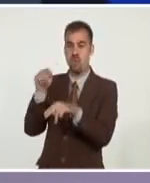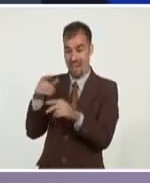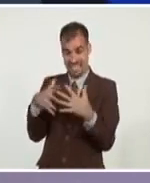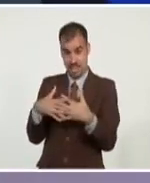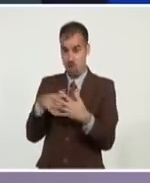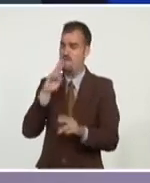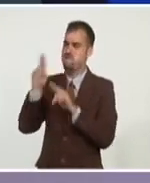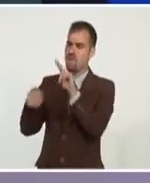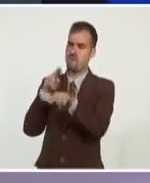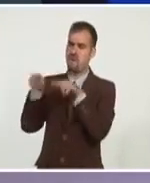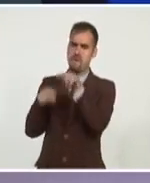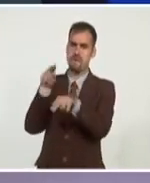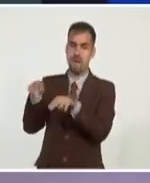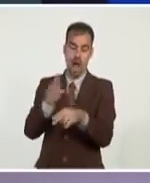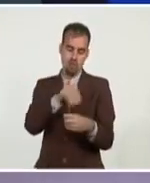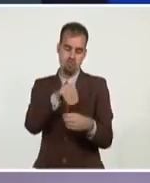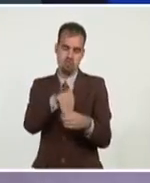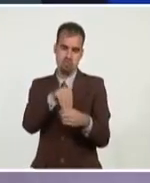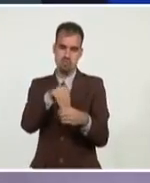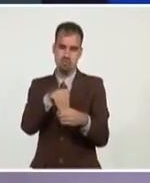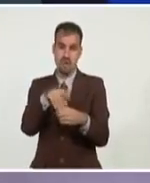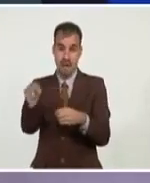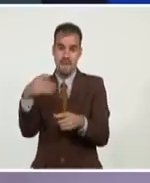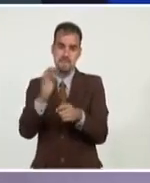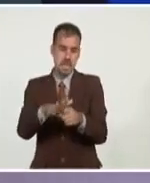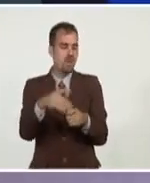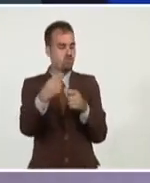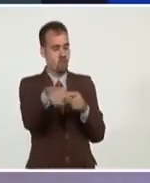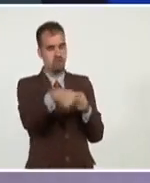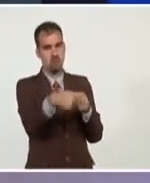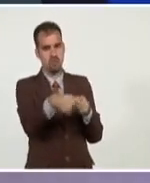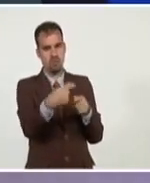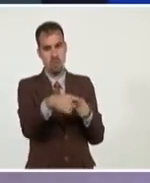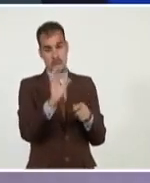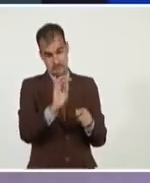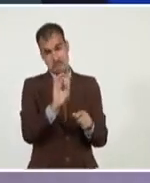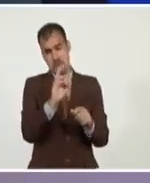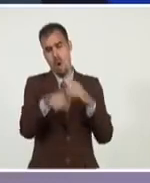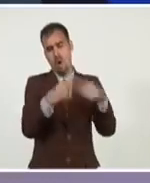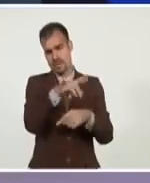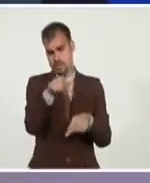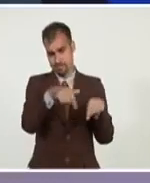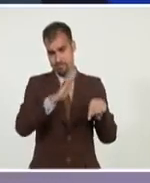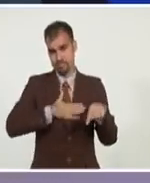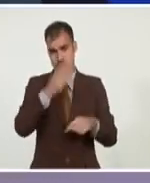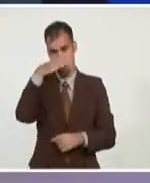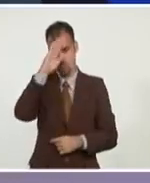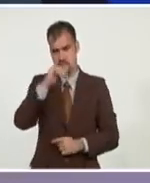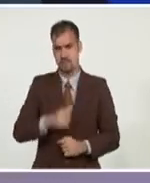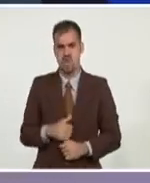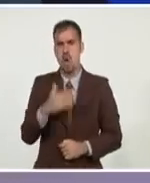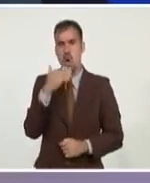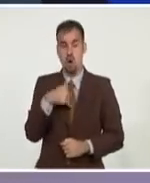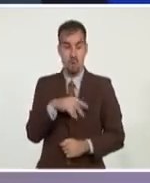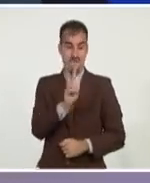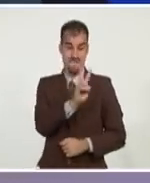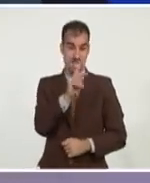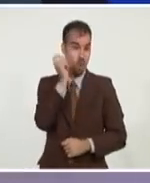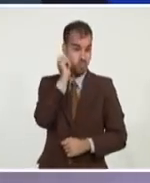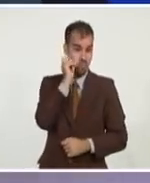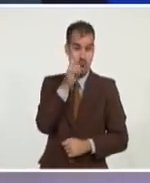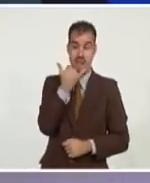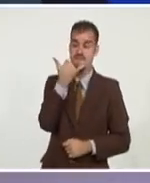la NED, precisamente para la subversión aquí en Cuba. Vamos a escuchar las indicaciones que traslada Carla Velázquez, la venezolana que vive